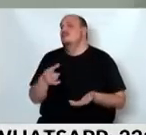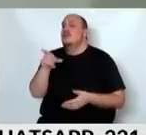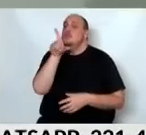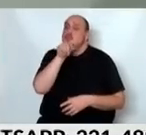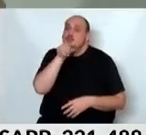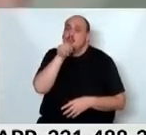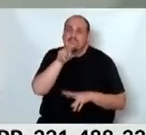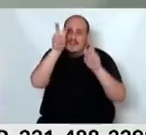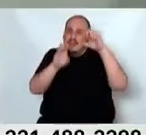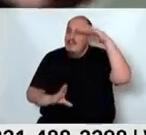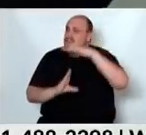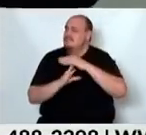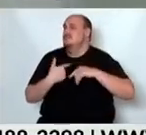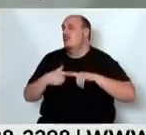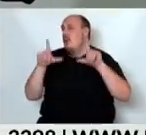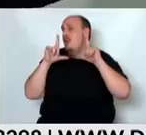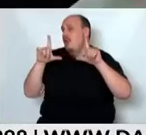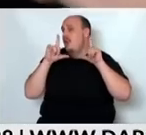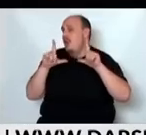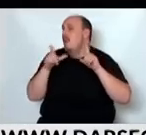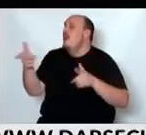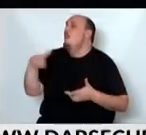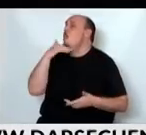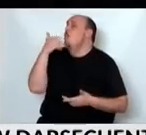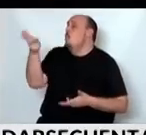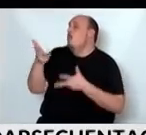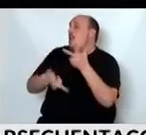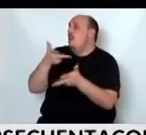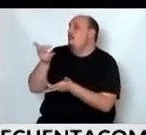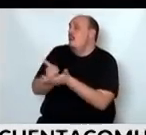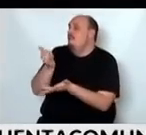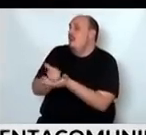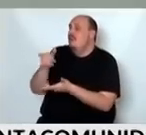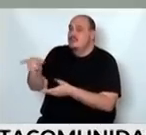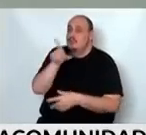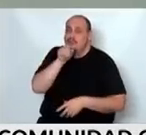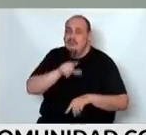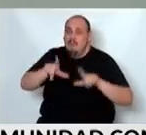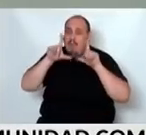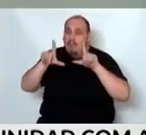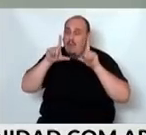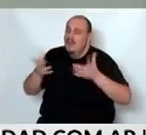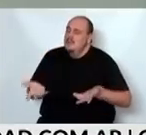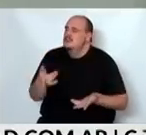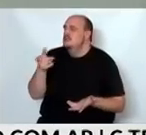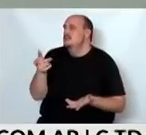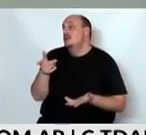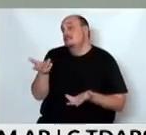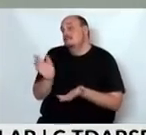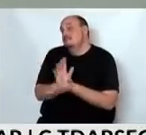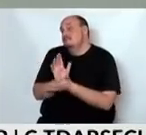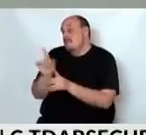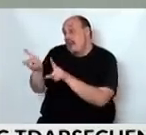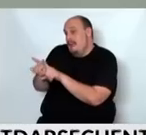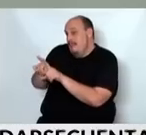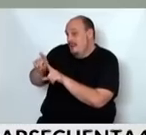de situaciones como una boluda, me la boluda de las pelotudes que está diciendo. Sí. Decís, no, no estoy diciendo ninguna pelotudez y hoy lo digo abiertamente, la droga mata, pero ¿qué tuve que hacer? Perder un hermano para que